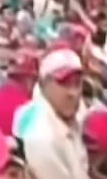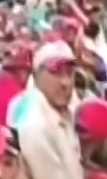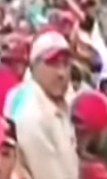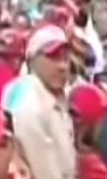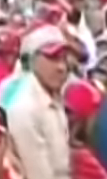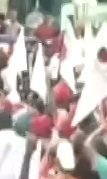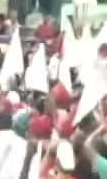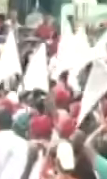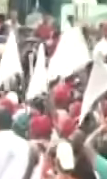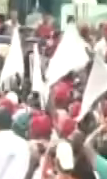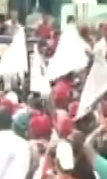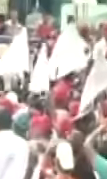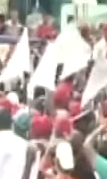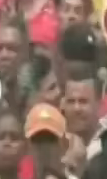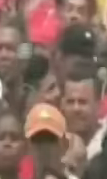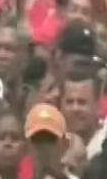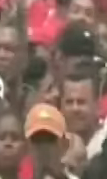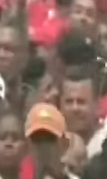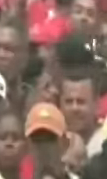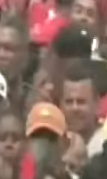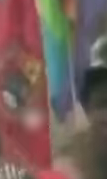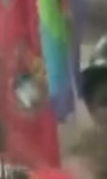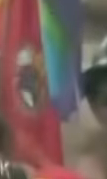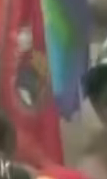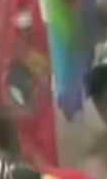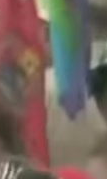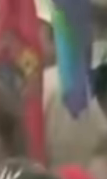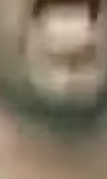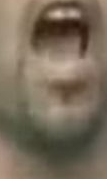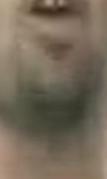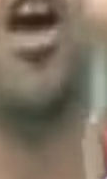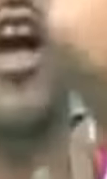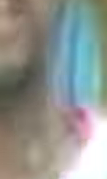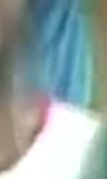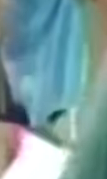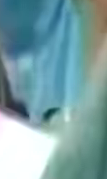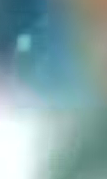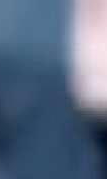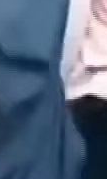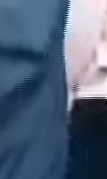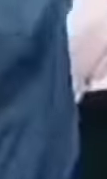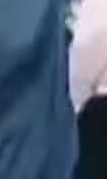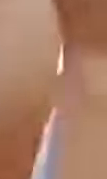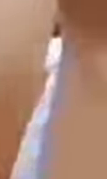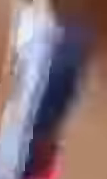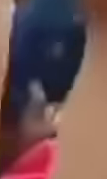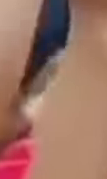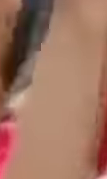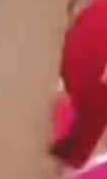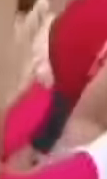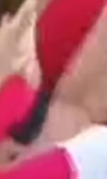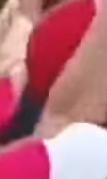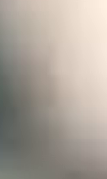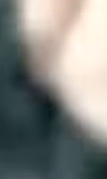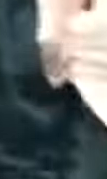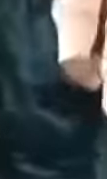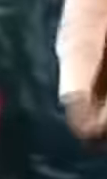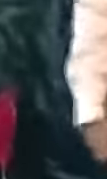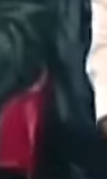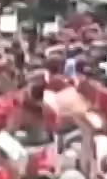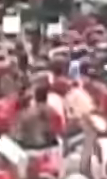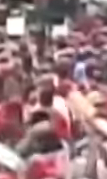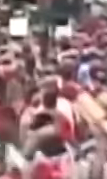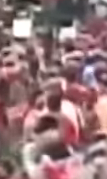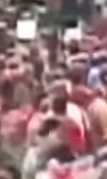ciudadana, obrera, comunal, misionera, campesina. Es la hora, el camino